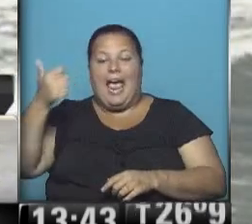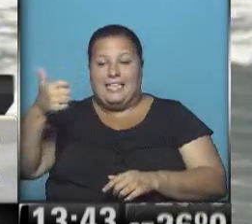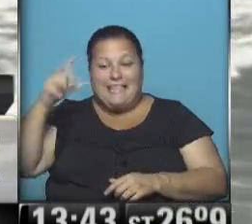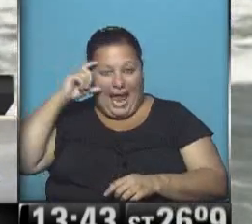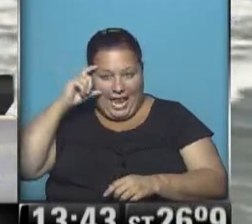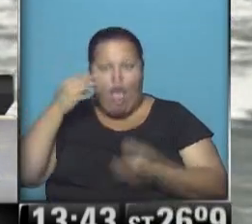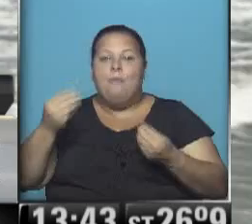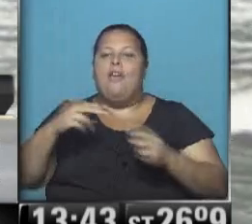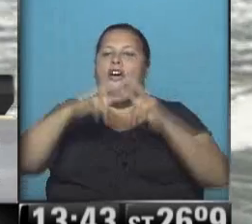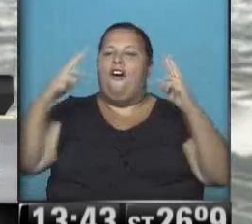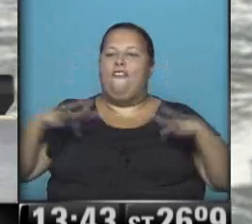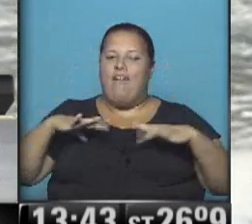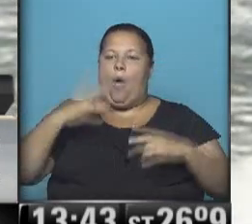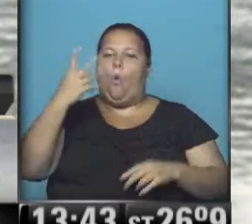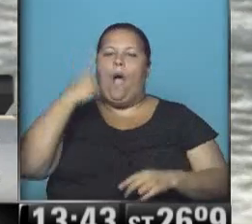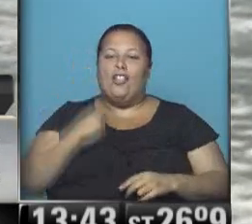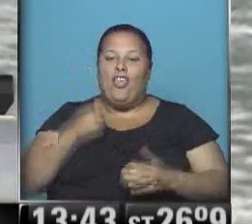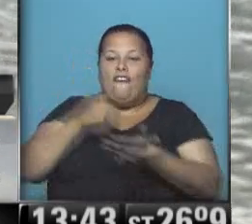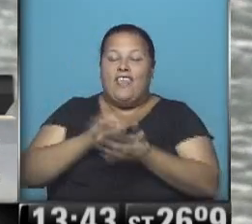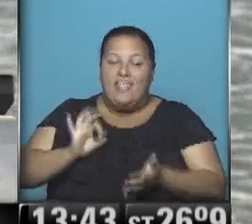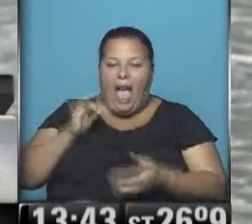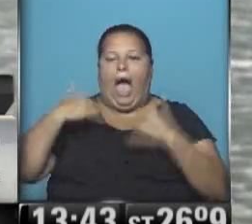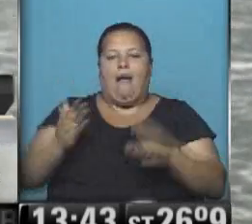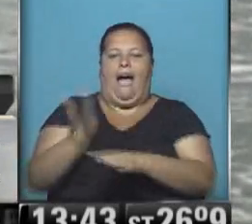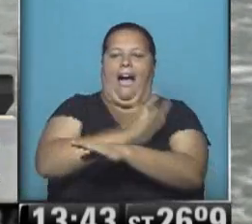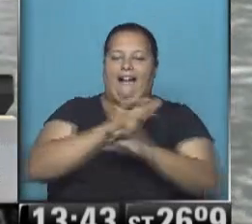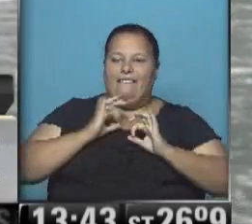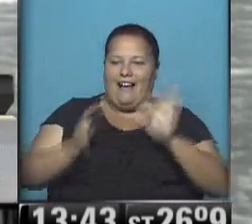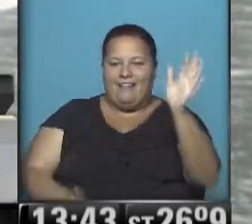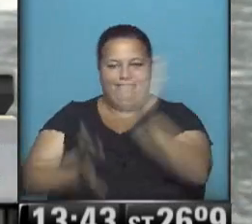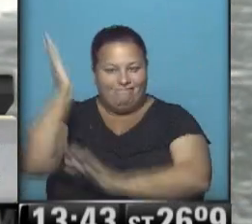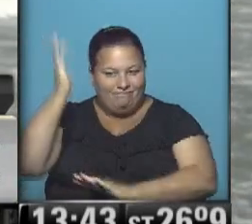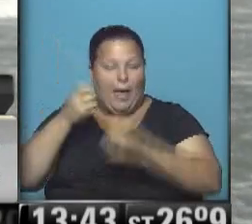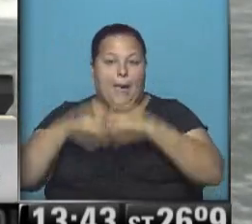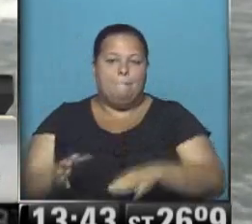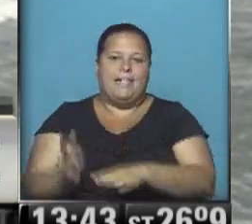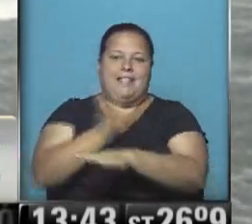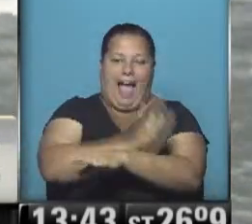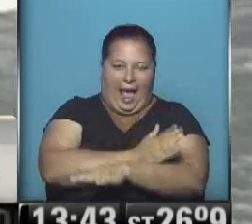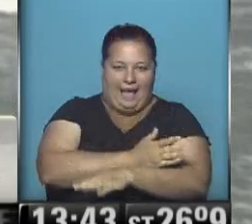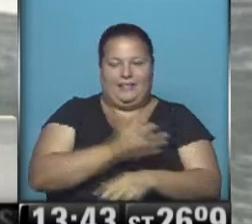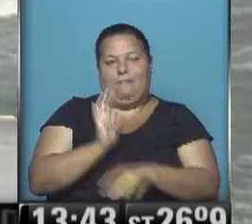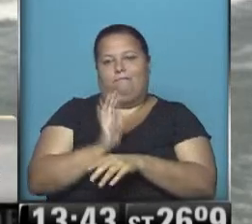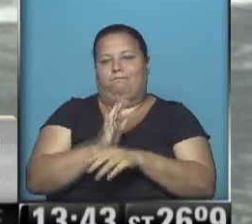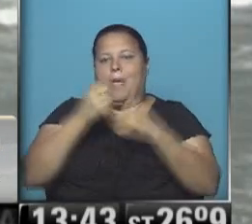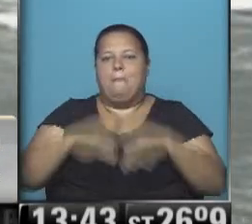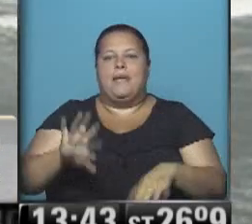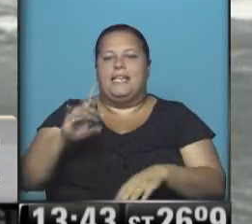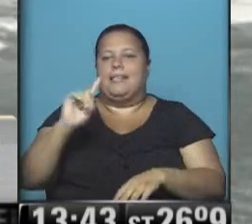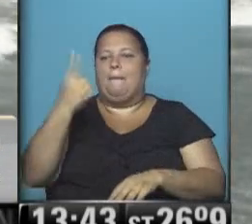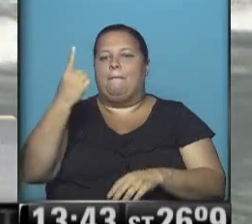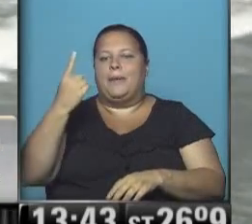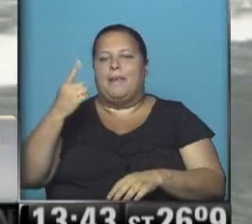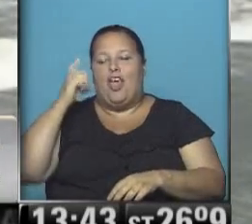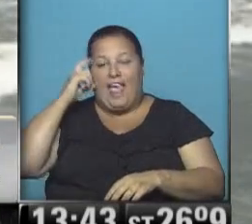año con el feriado puente, que tuvimos 4 días en fin de año, la gente se adelantó y el comienzo de la temporada fue, te diría, que a partir del primer día